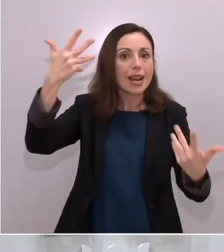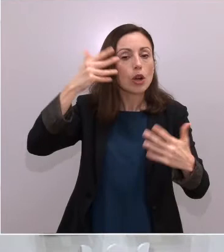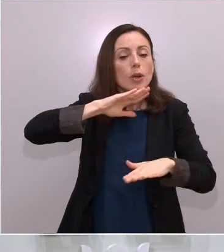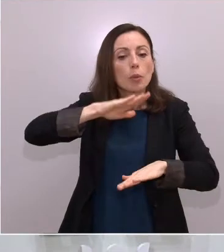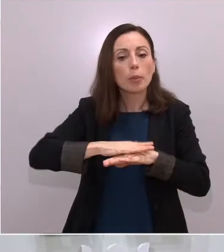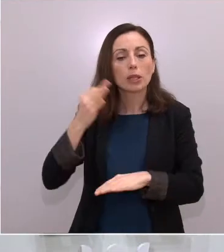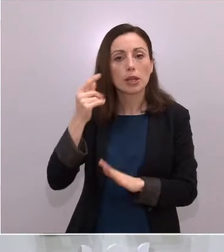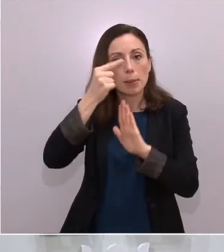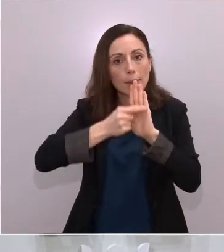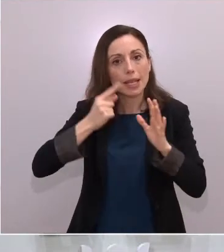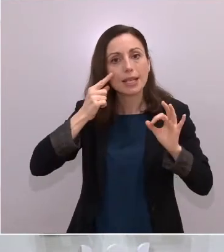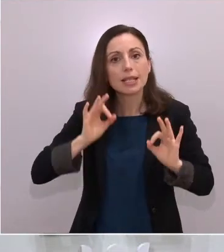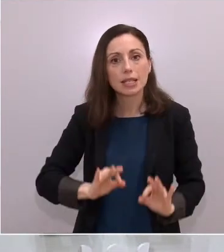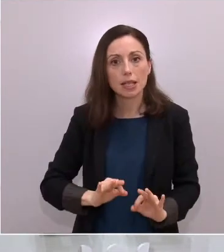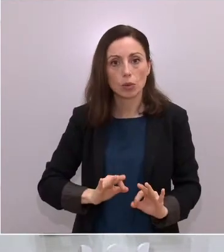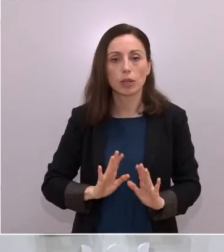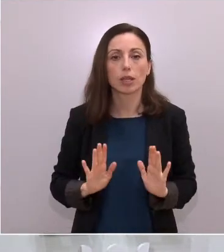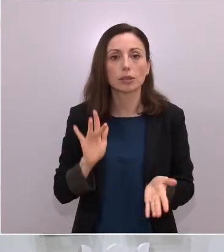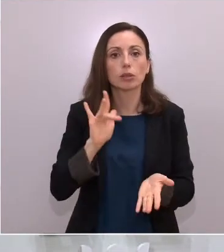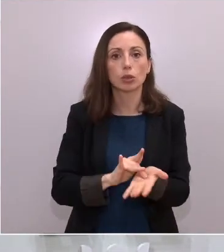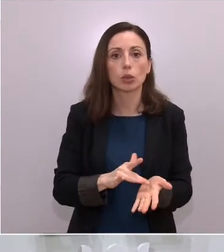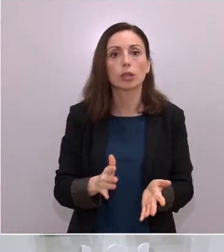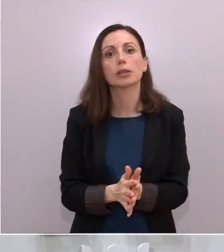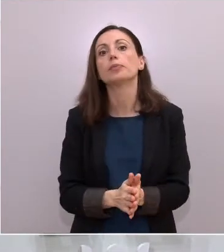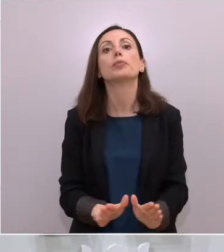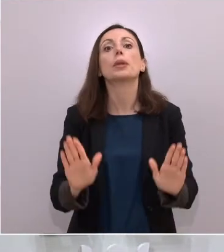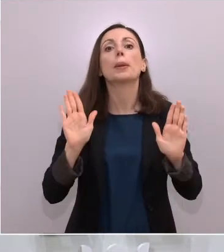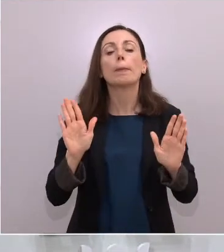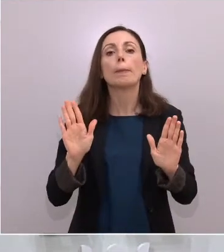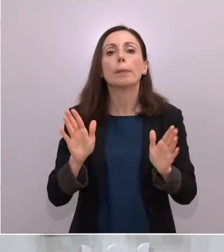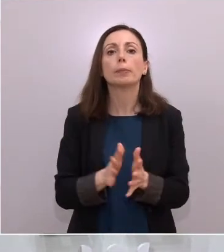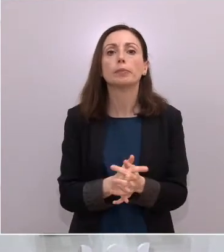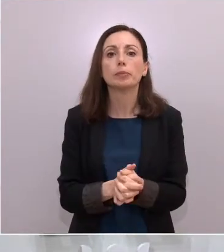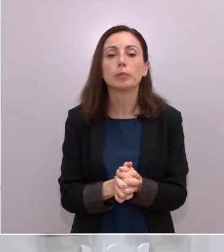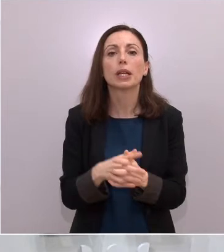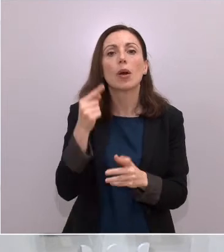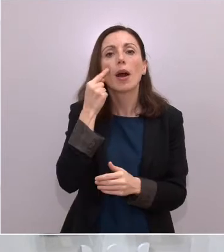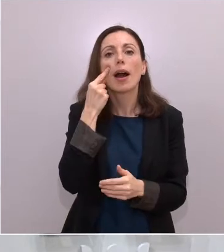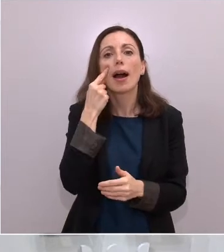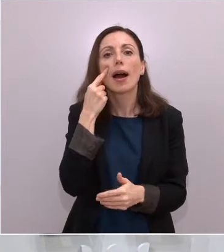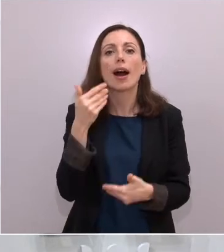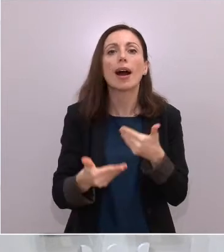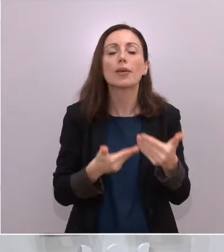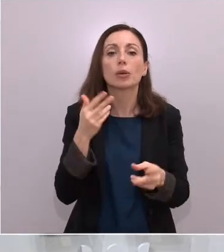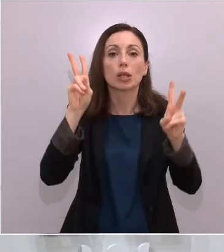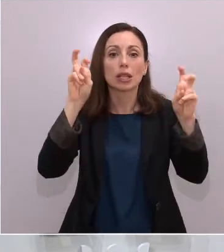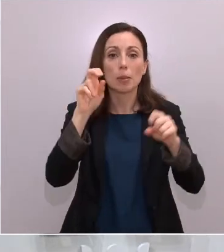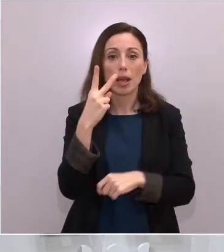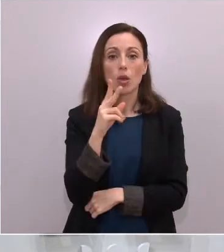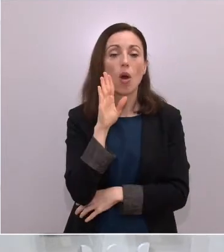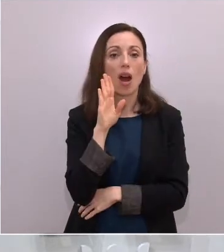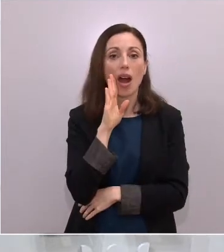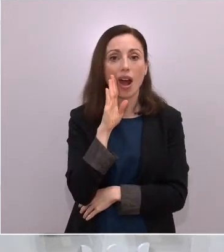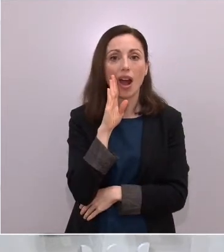recomendaciones y las medidas de seguridad oportunas. Pero tenemos que ver cuál es la evolución de estas dos cuestiones